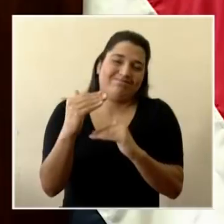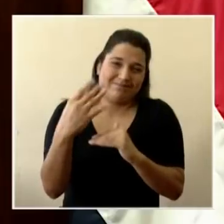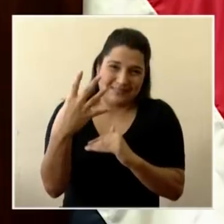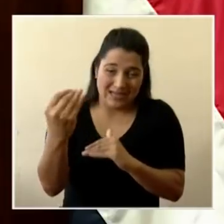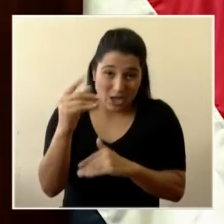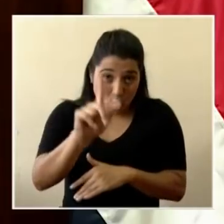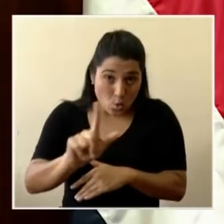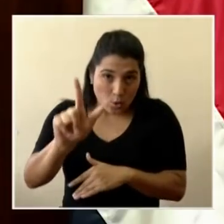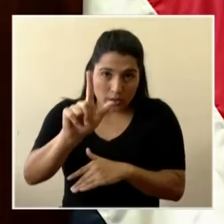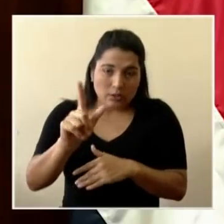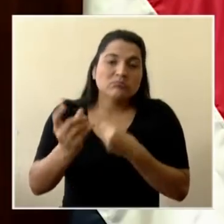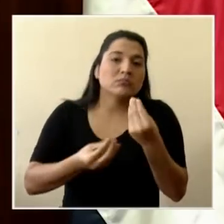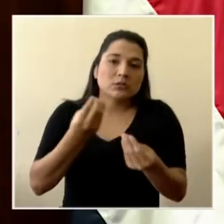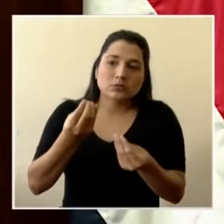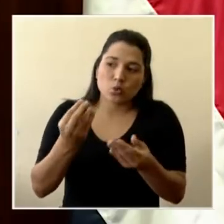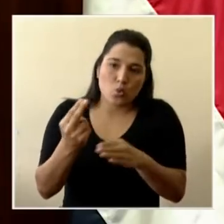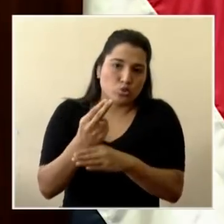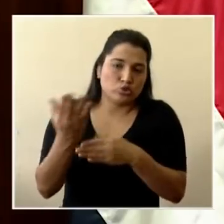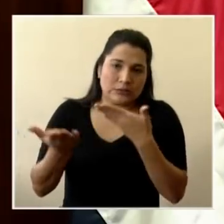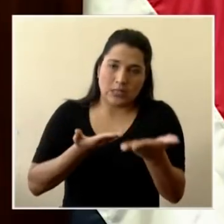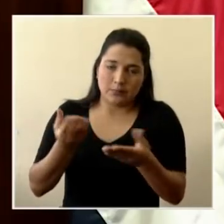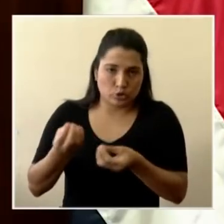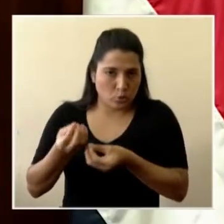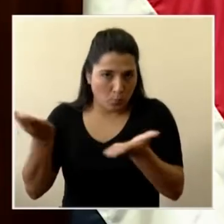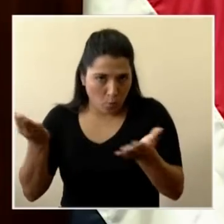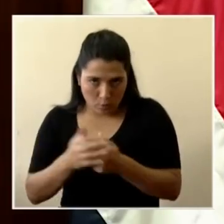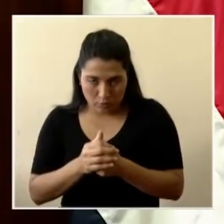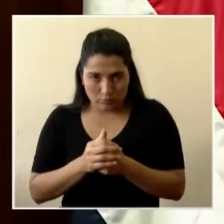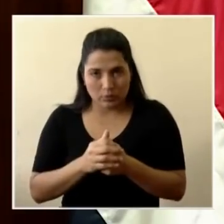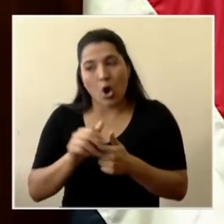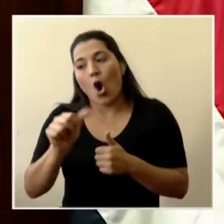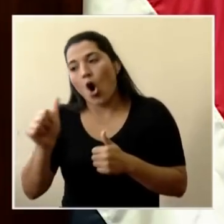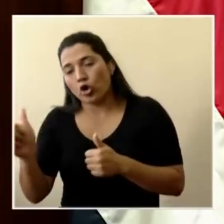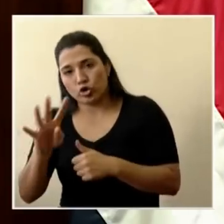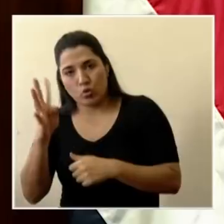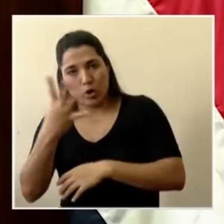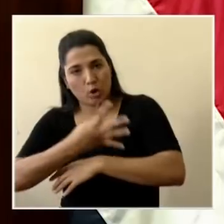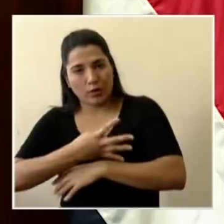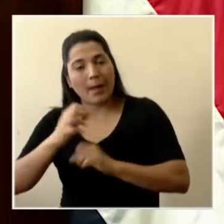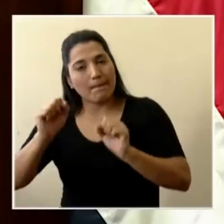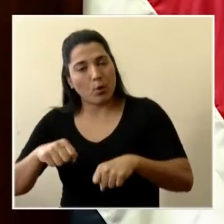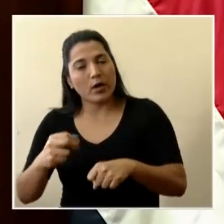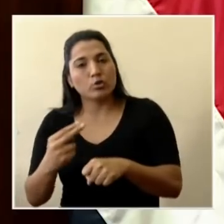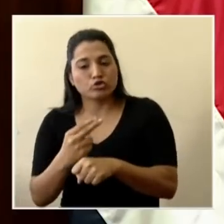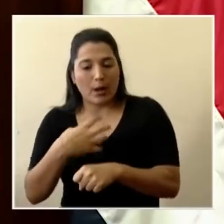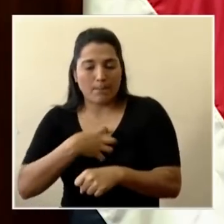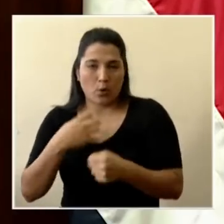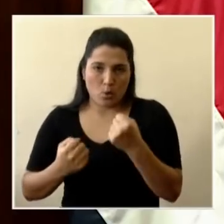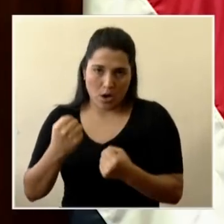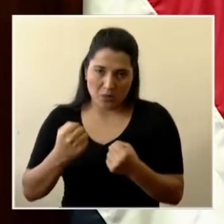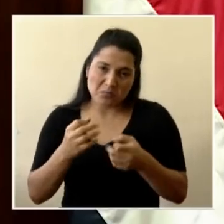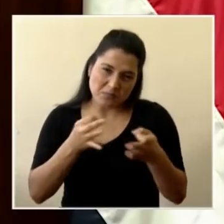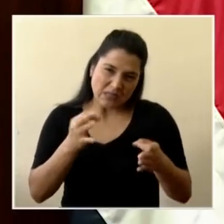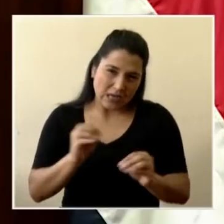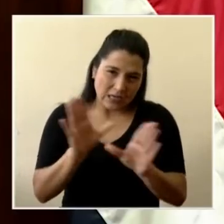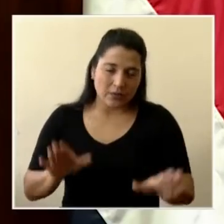utilice servicio público. Ya los otros 4 días tendrá la oportunidad de viajar con su vehículo. Entonces, para aclarar esto total y